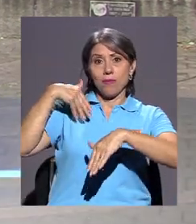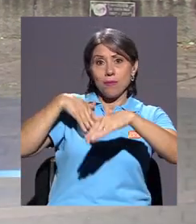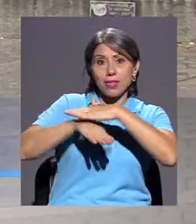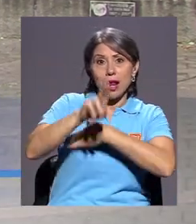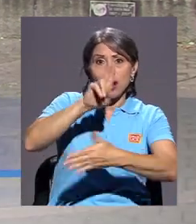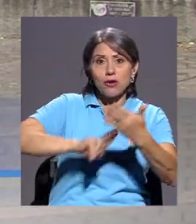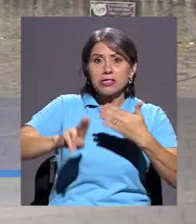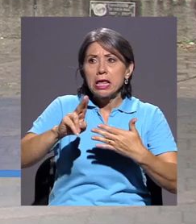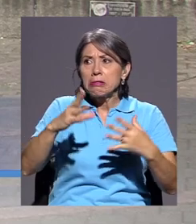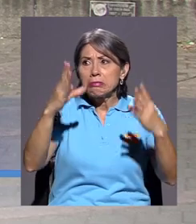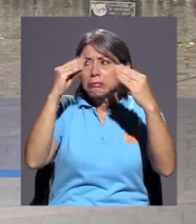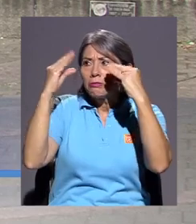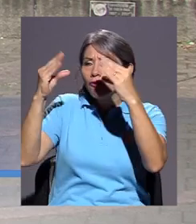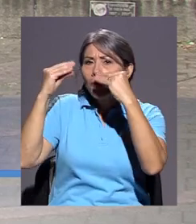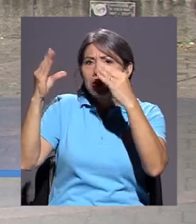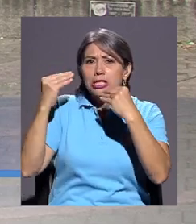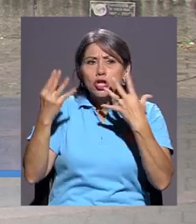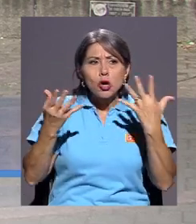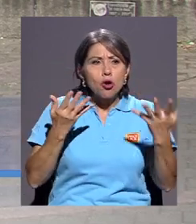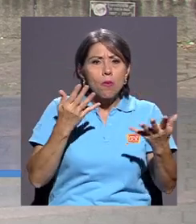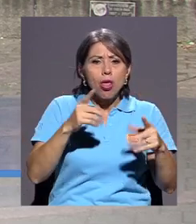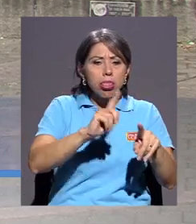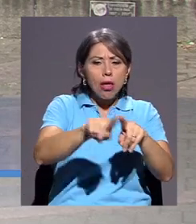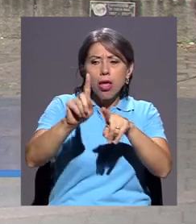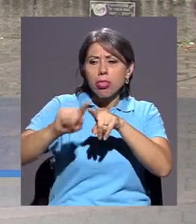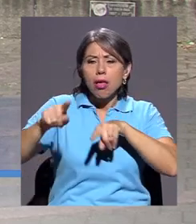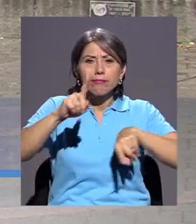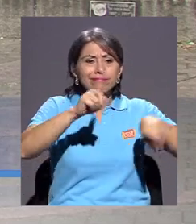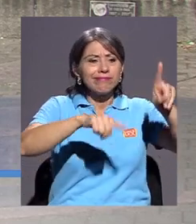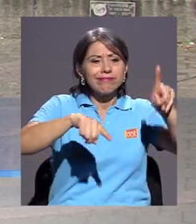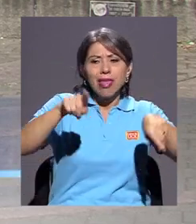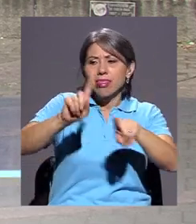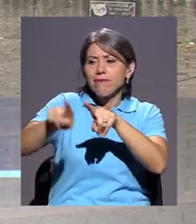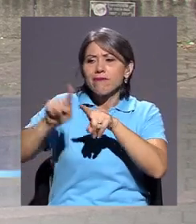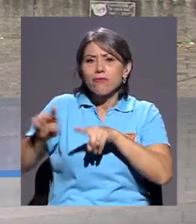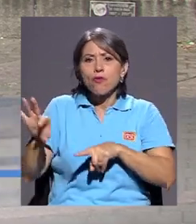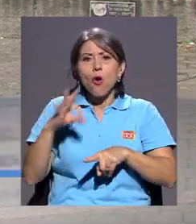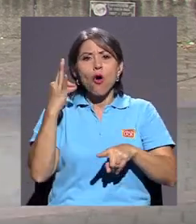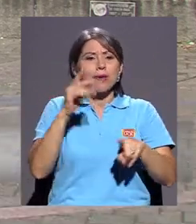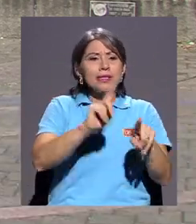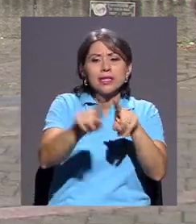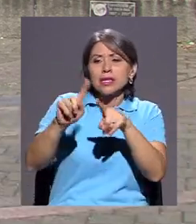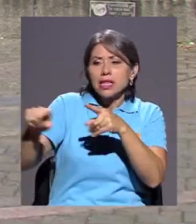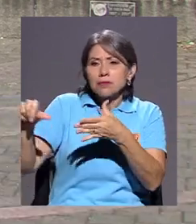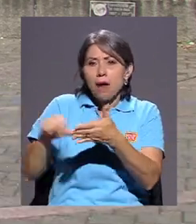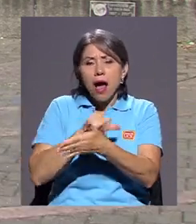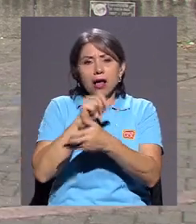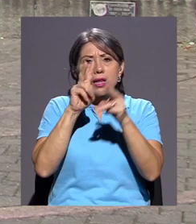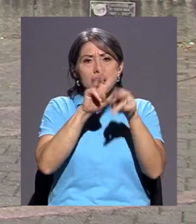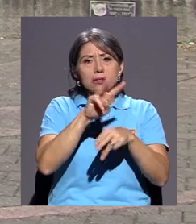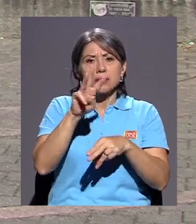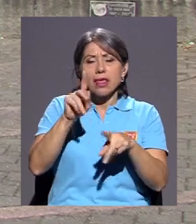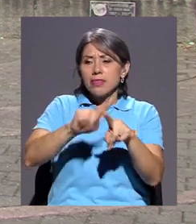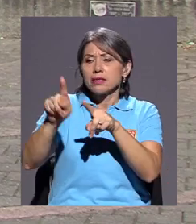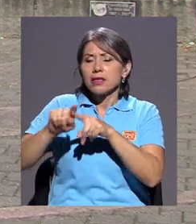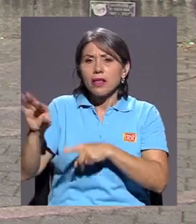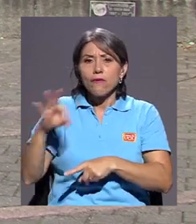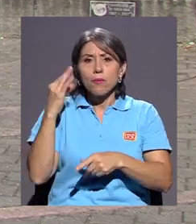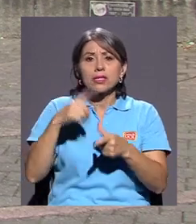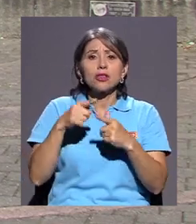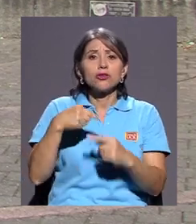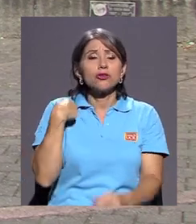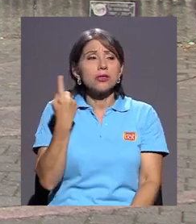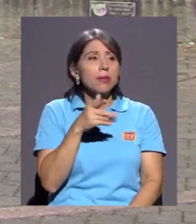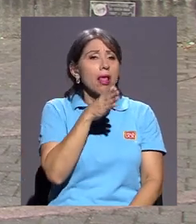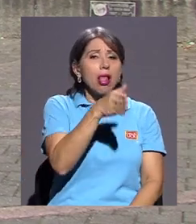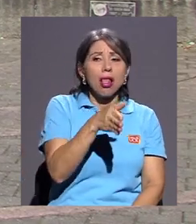de entrar a la universidad, estaba como muy dispersa en distintos canales y distintas páginas, distintos medios. Entonces tenía que